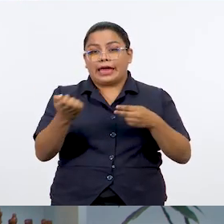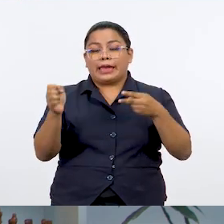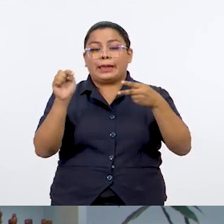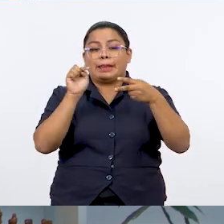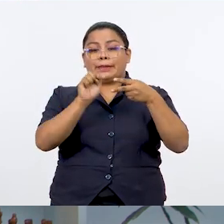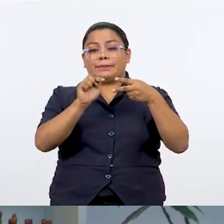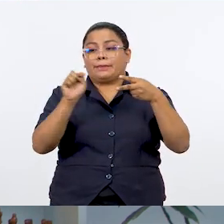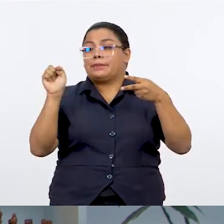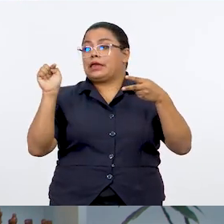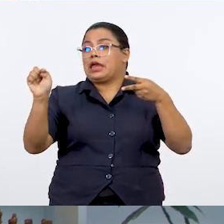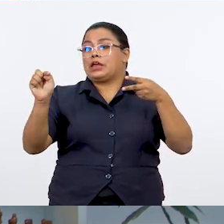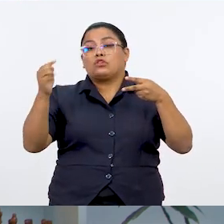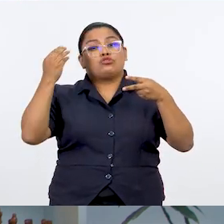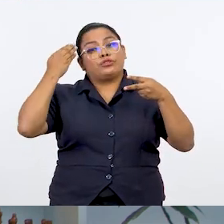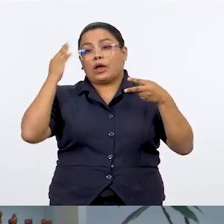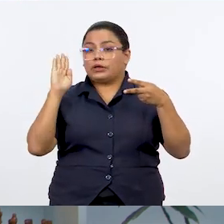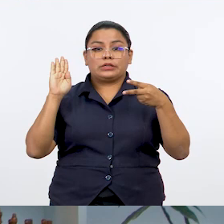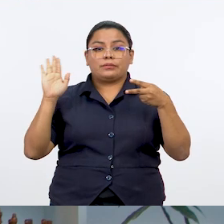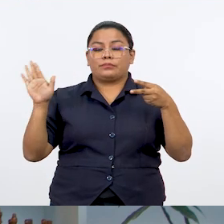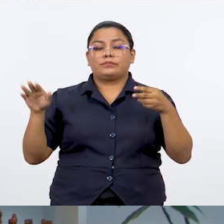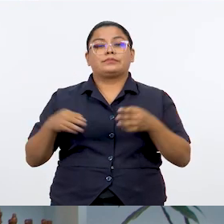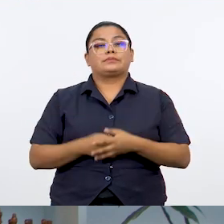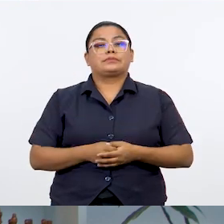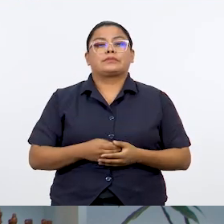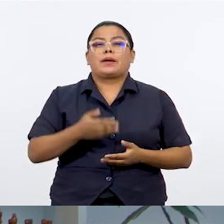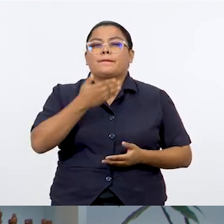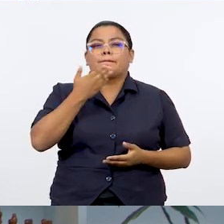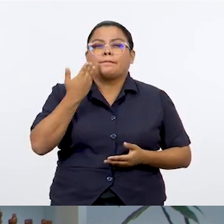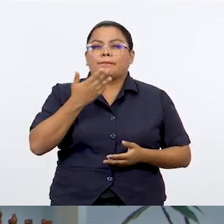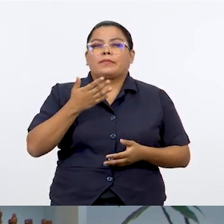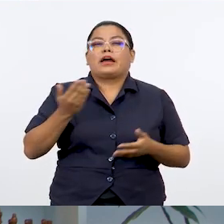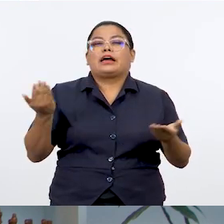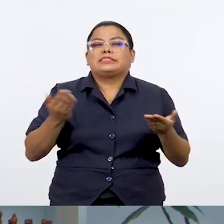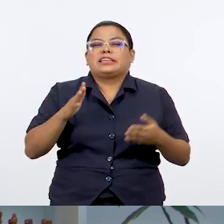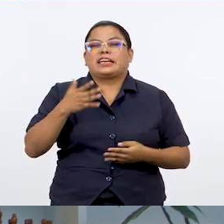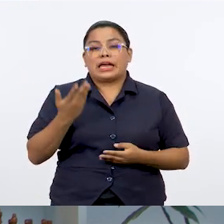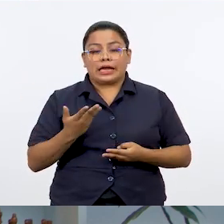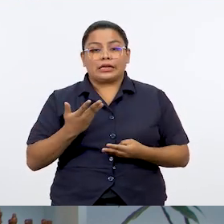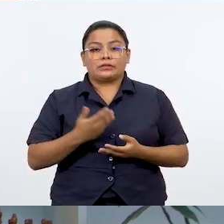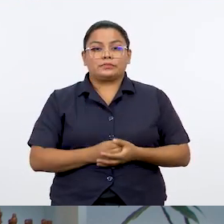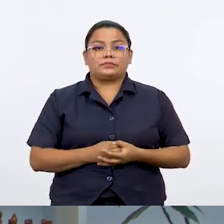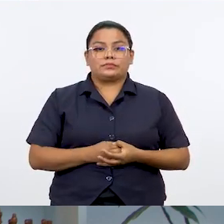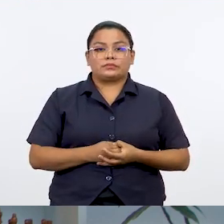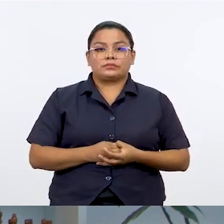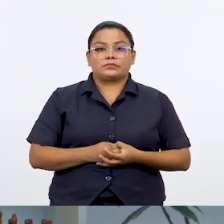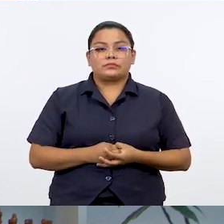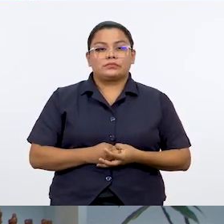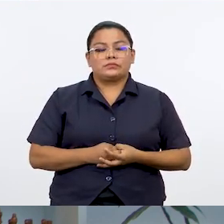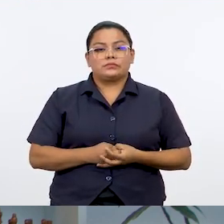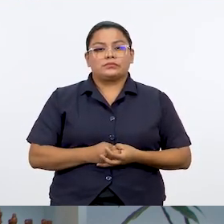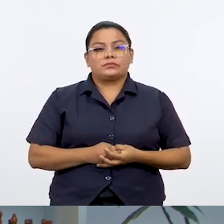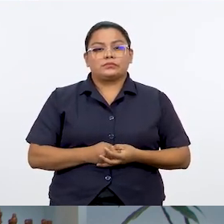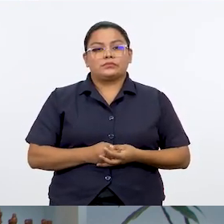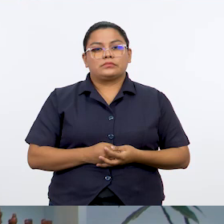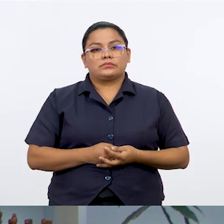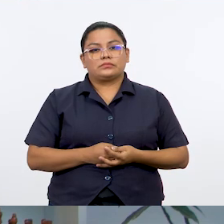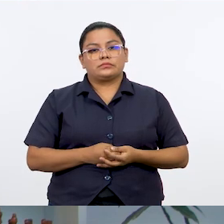que desconocemos. En este caso, ¿qué operación podríamos realizar para encontrar ese